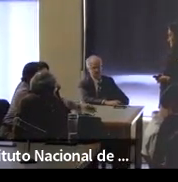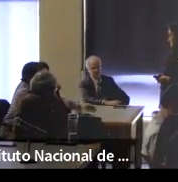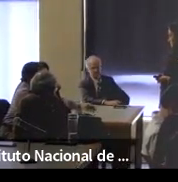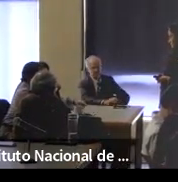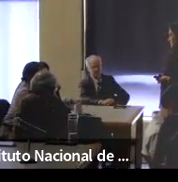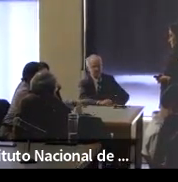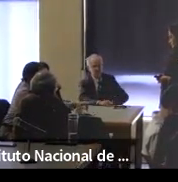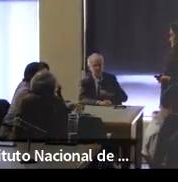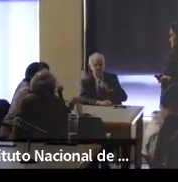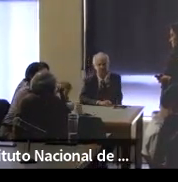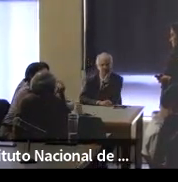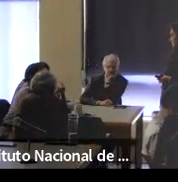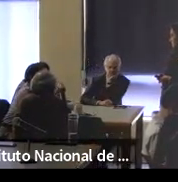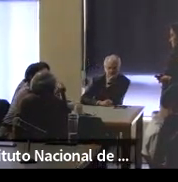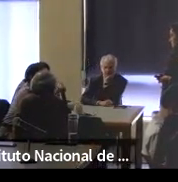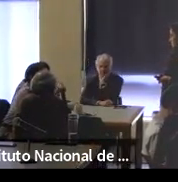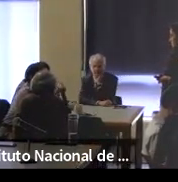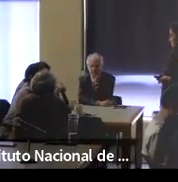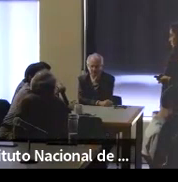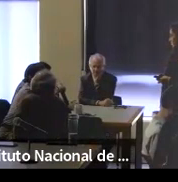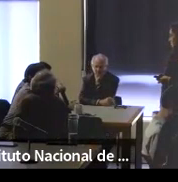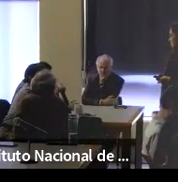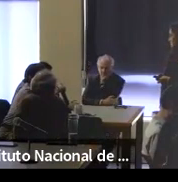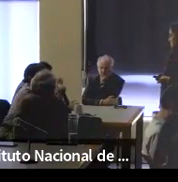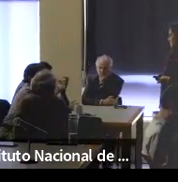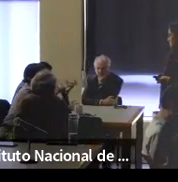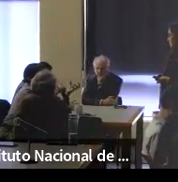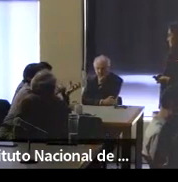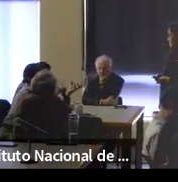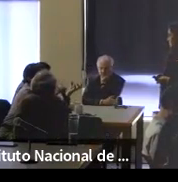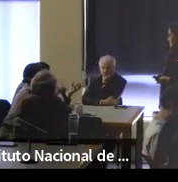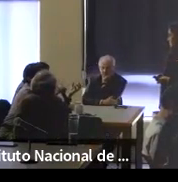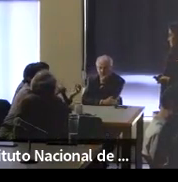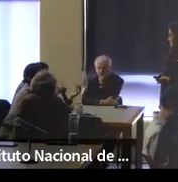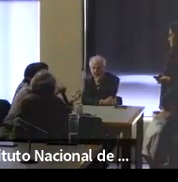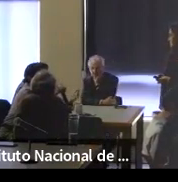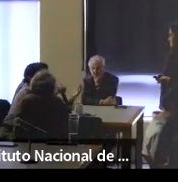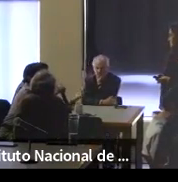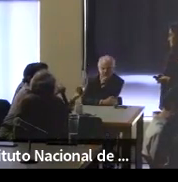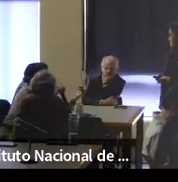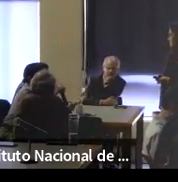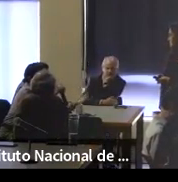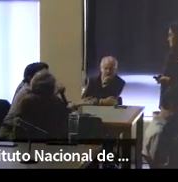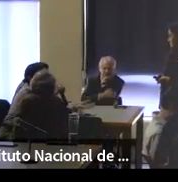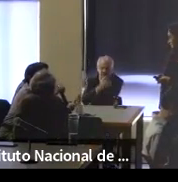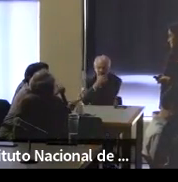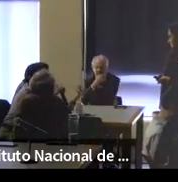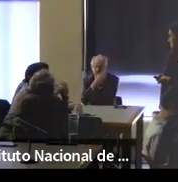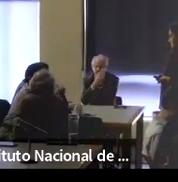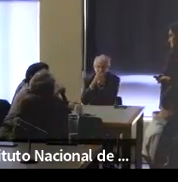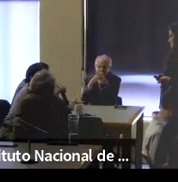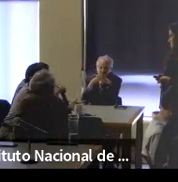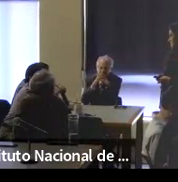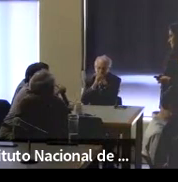con con una persona sino entre dos y ahí Creo que bueno lo que normalmente buscamos es que que los dos